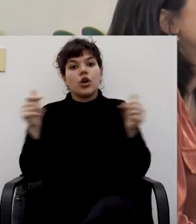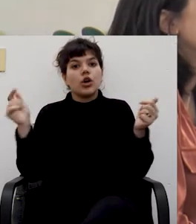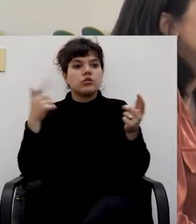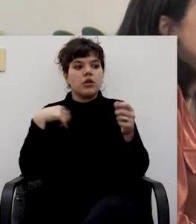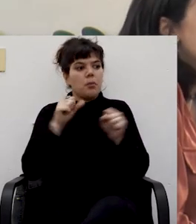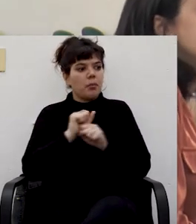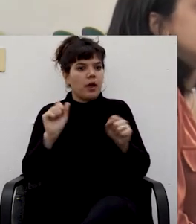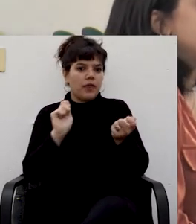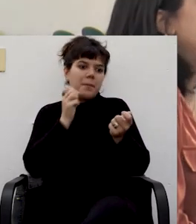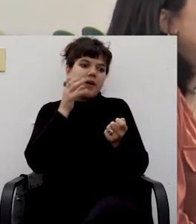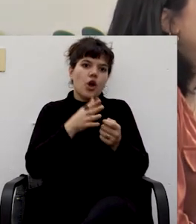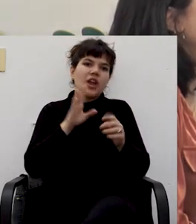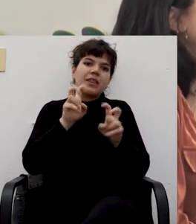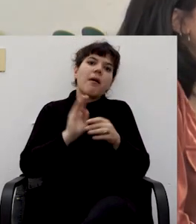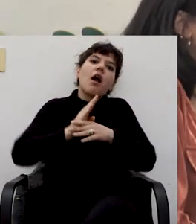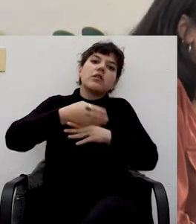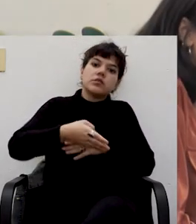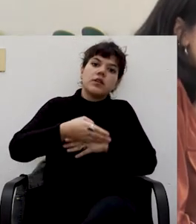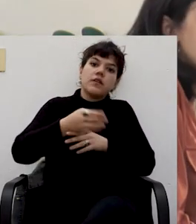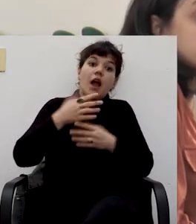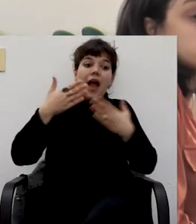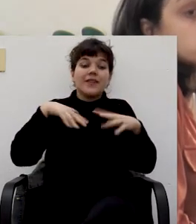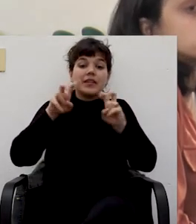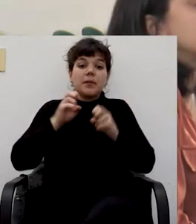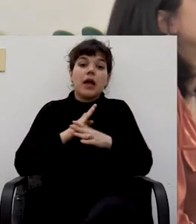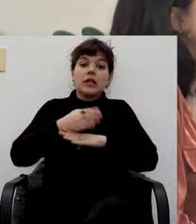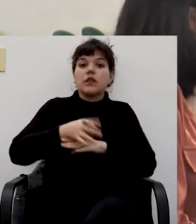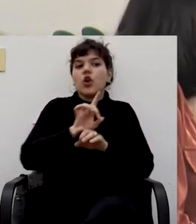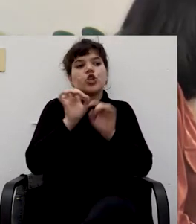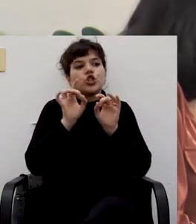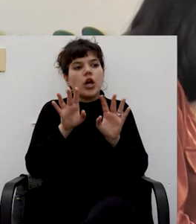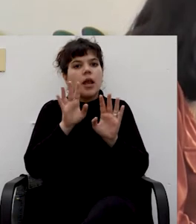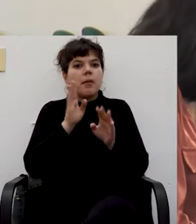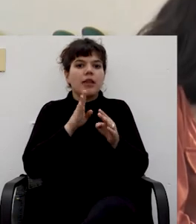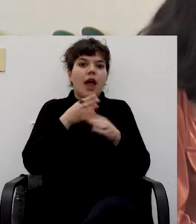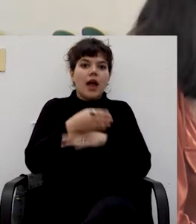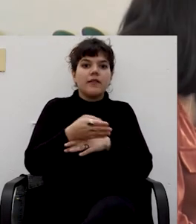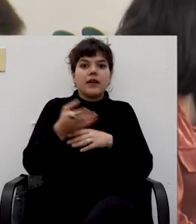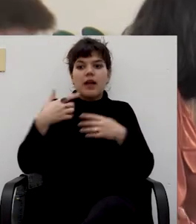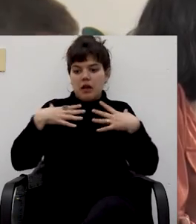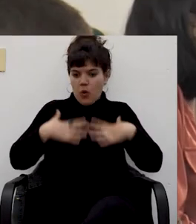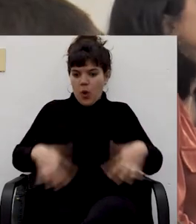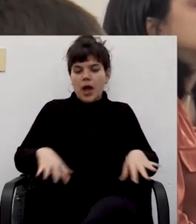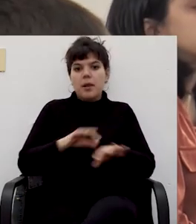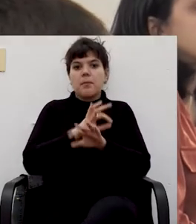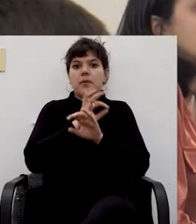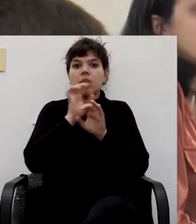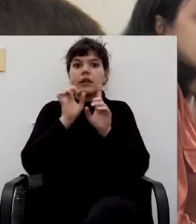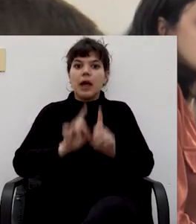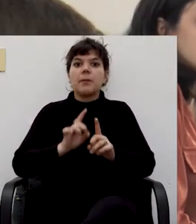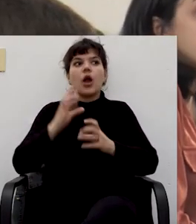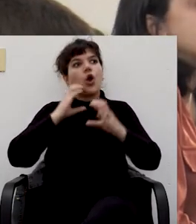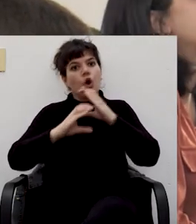condiciones de accesibilidad. Cuando hablamos de accesibilidad, nos referimos no solamente a la accesibilidad física, arquitectónica, sino también a